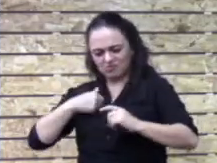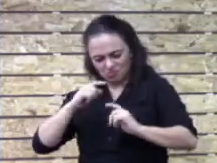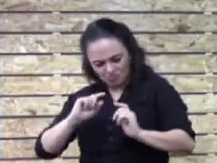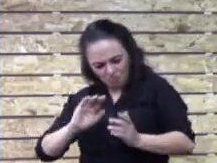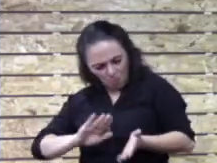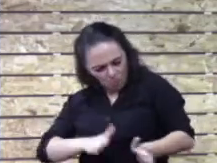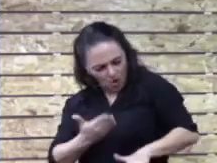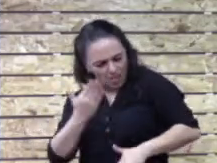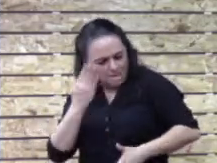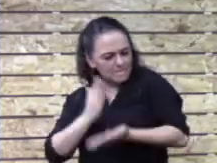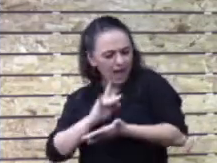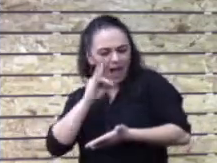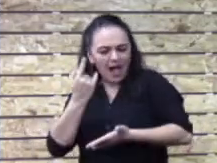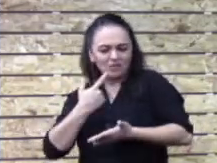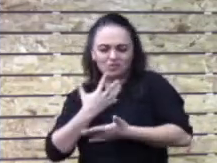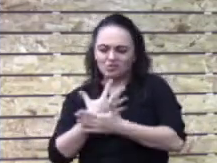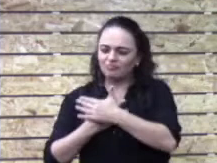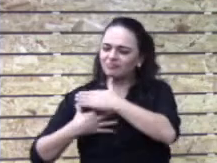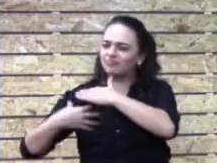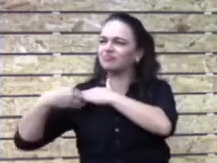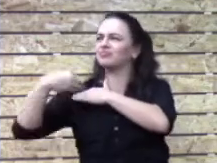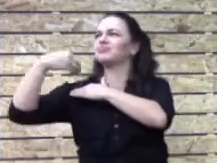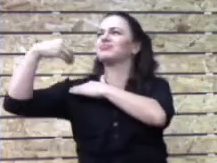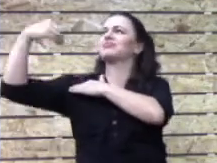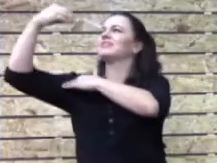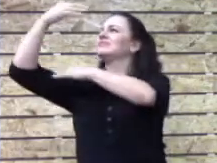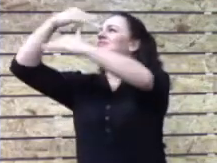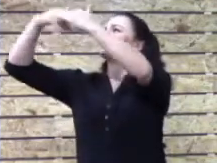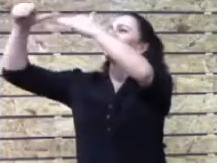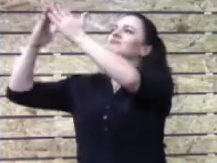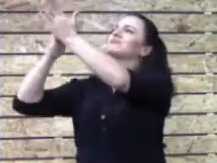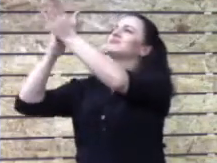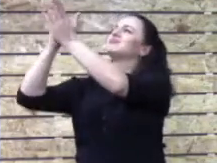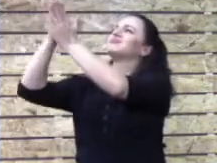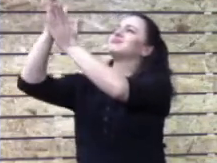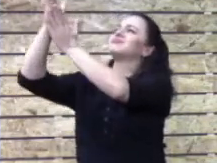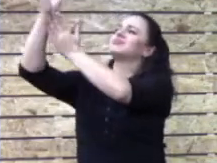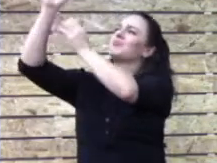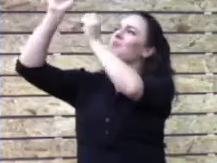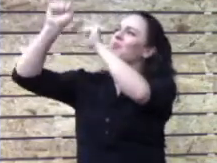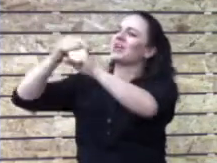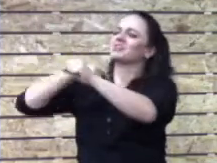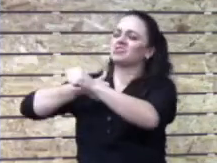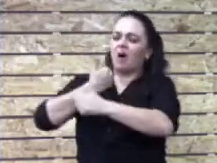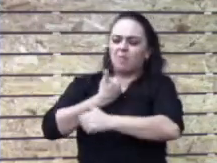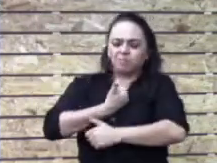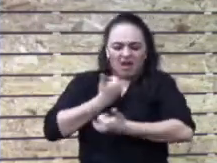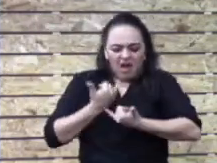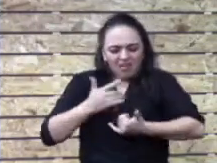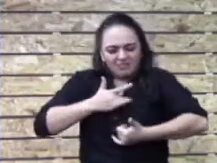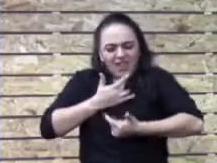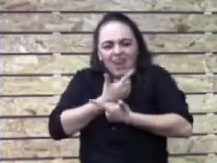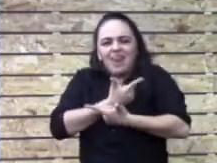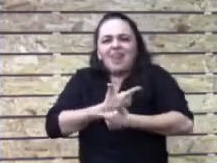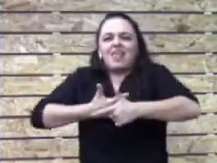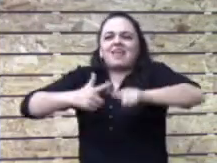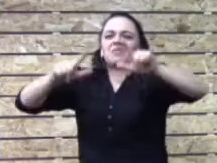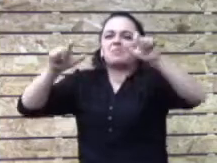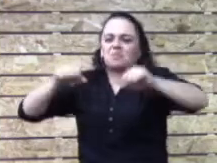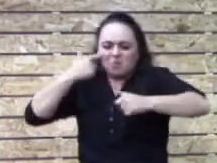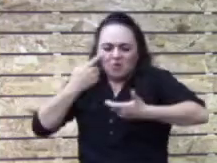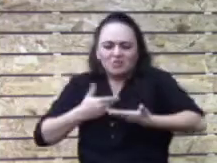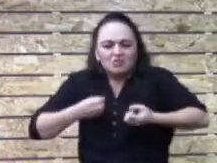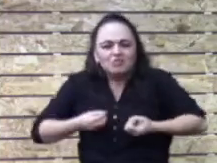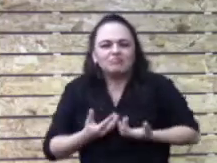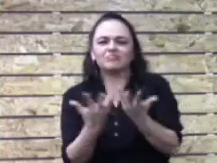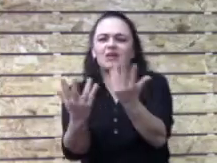gozar, con esa libertad podemos amar y predicar el Evangelio por doquier en las formas en que lo podemos